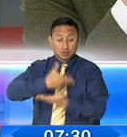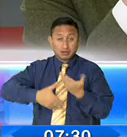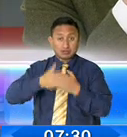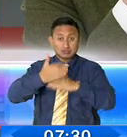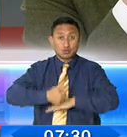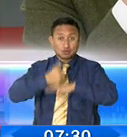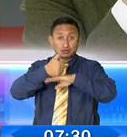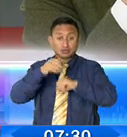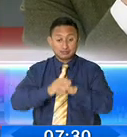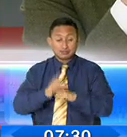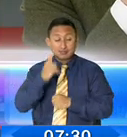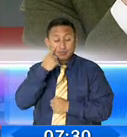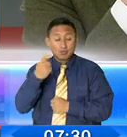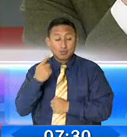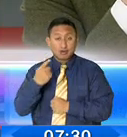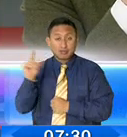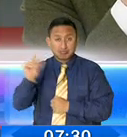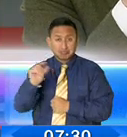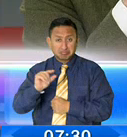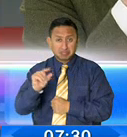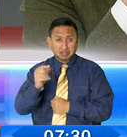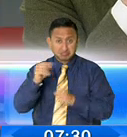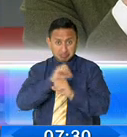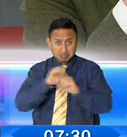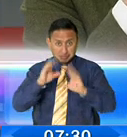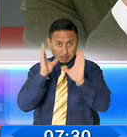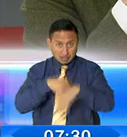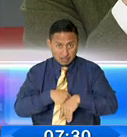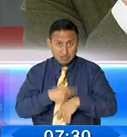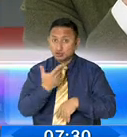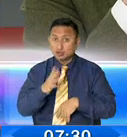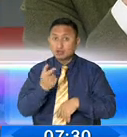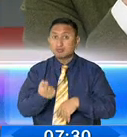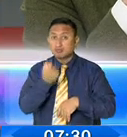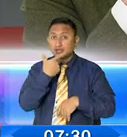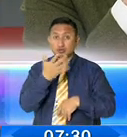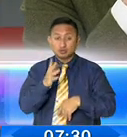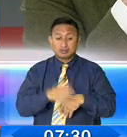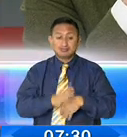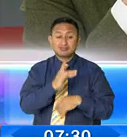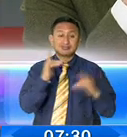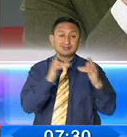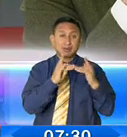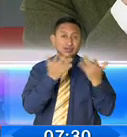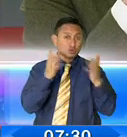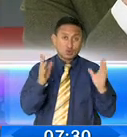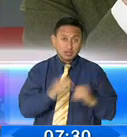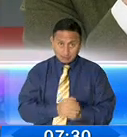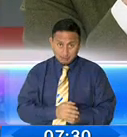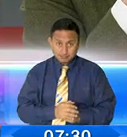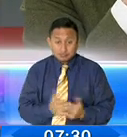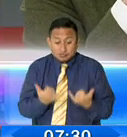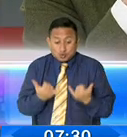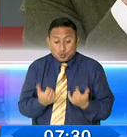acceso a pruebas de bajo costo, a pruebas gratuitas, no hay medicinas, no hay camas para hospitalizar. En estos